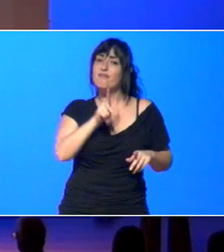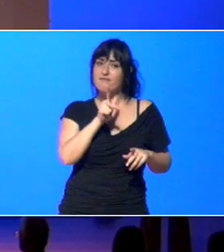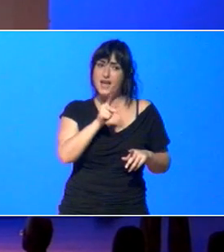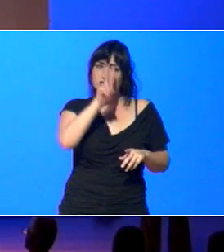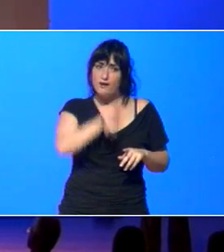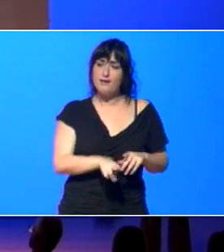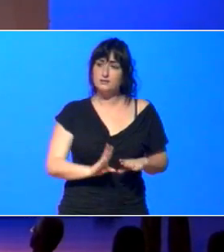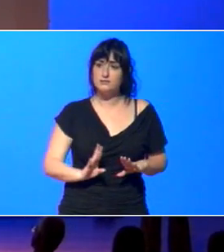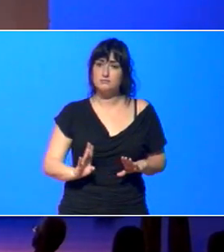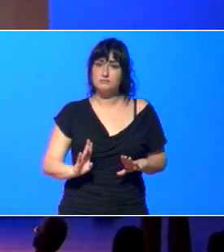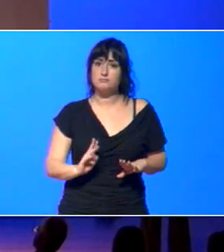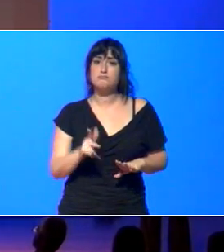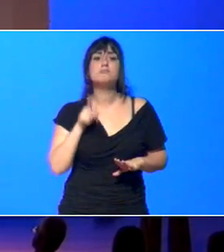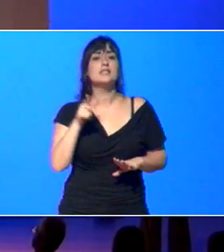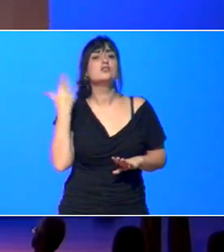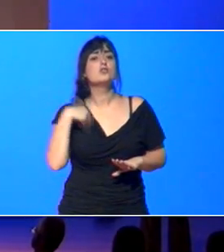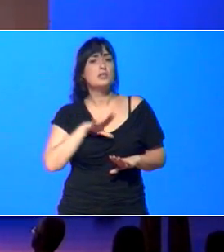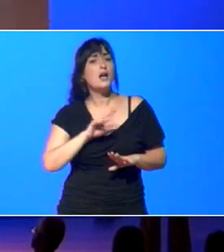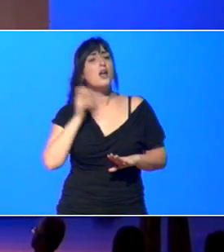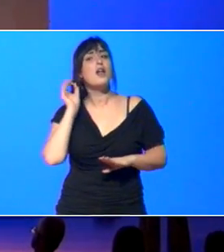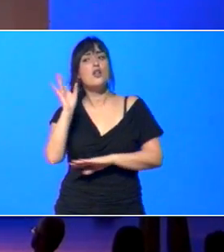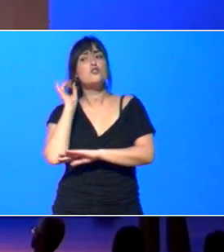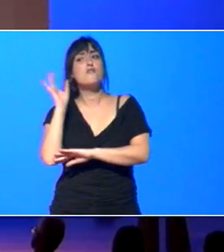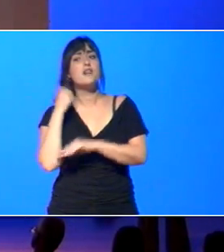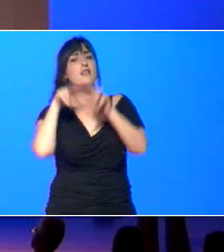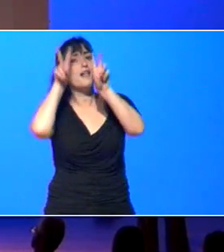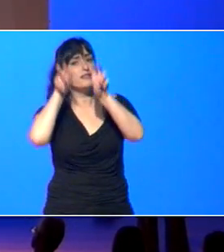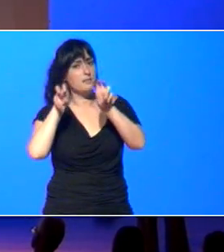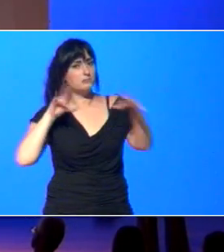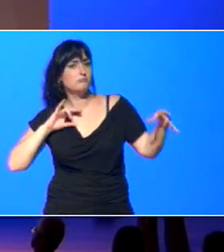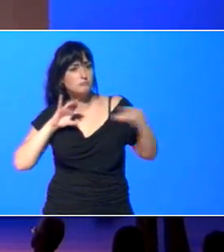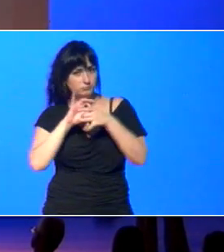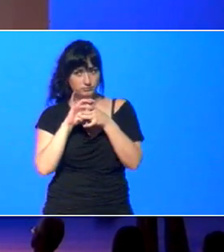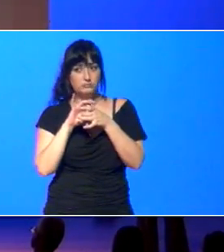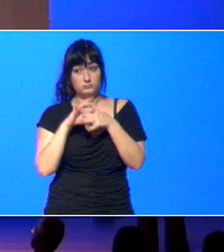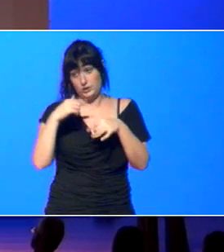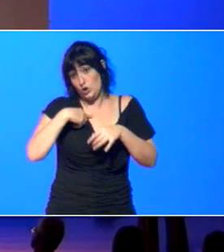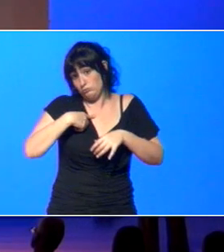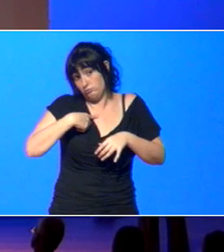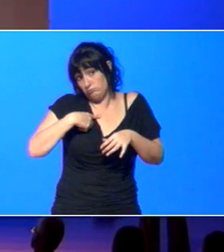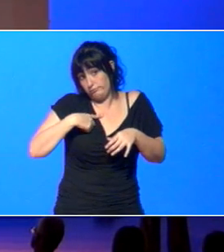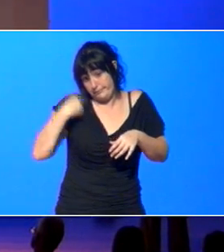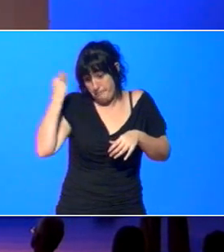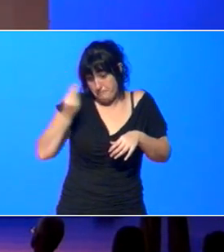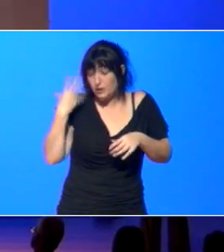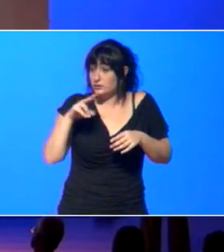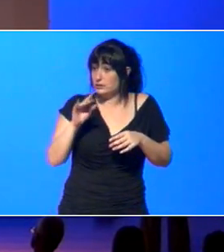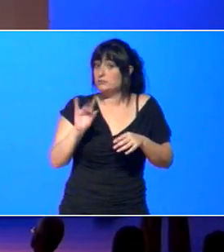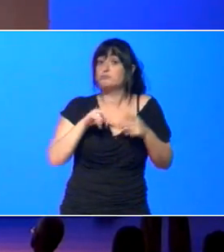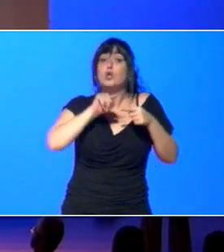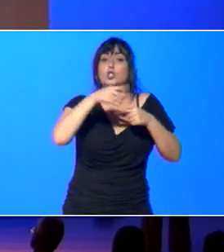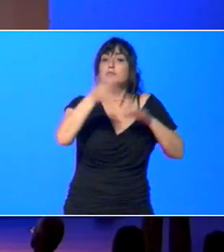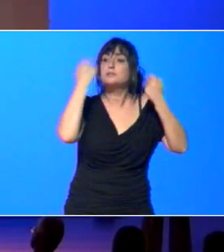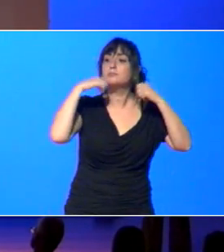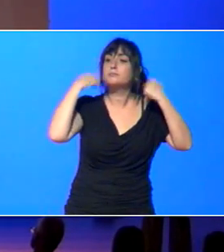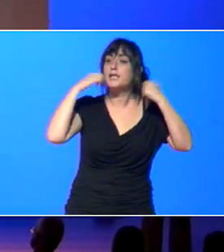ha sido abordado en la conferencia inaugural, pero que yo sí creo que desde la práctica diaria ha de ser tenido en